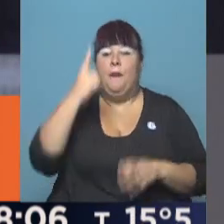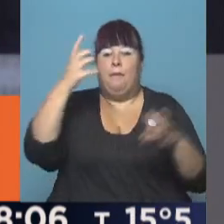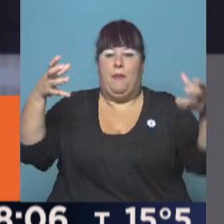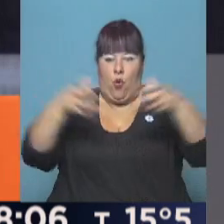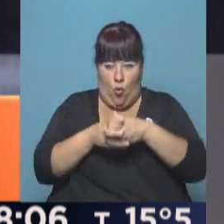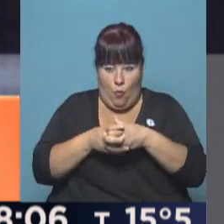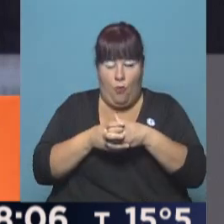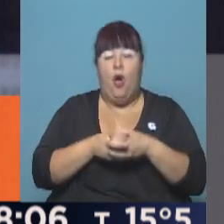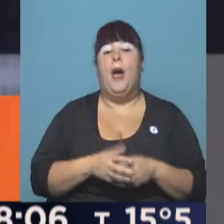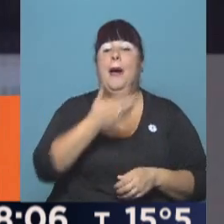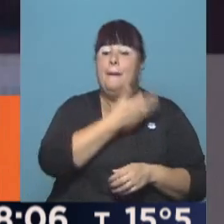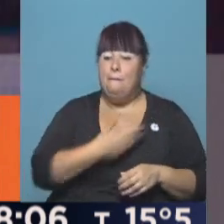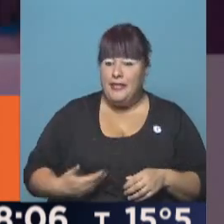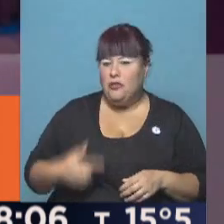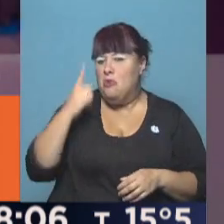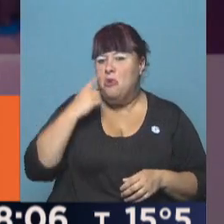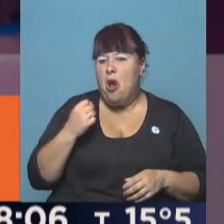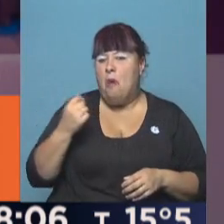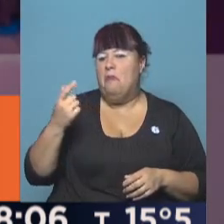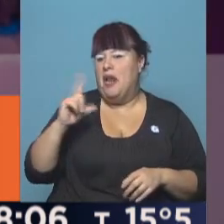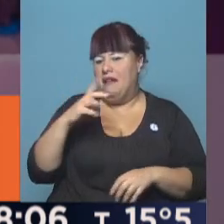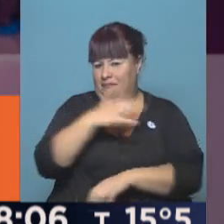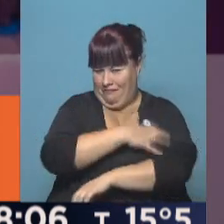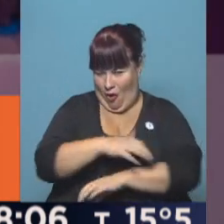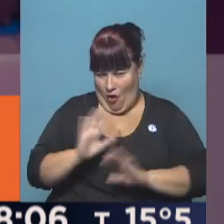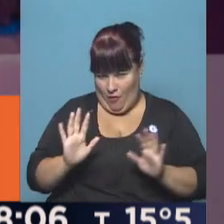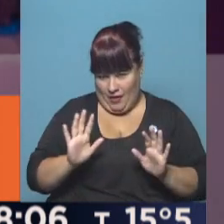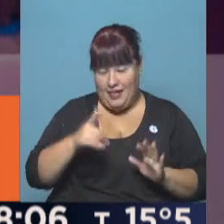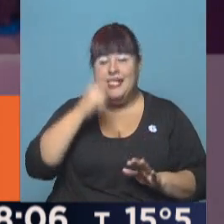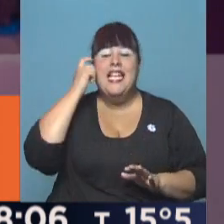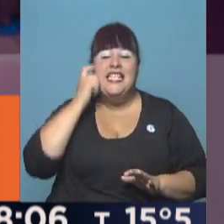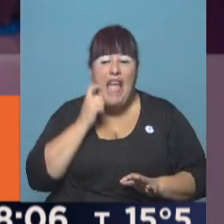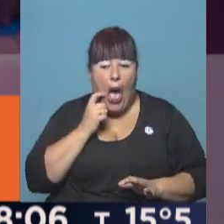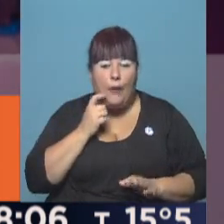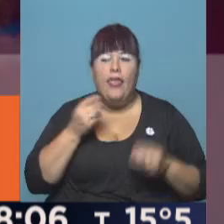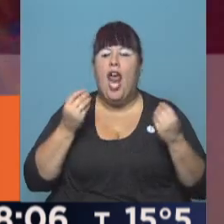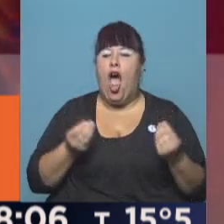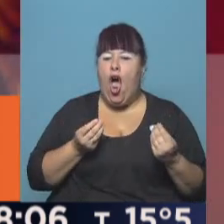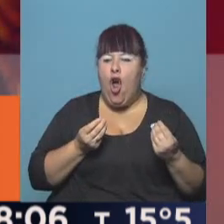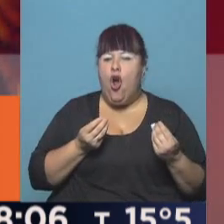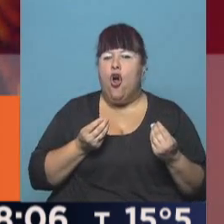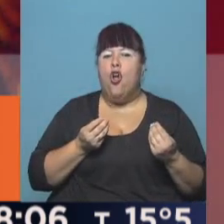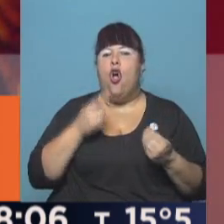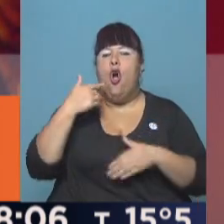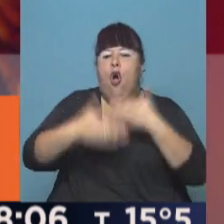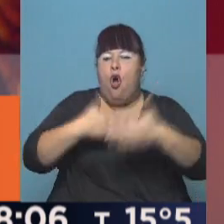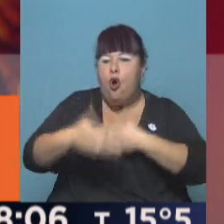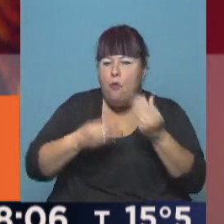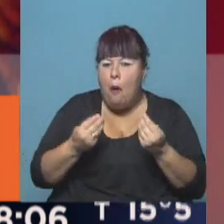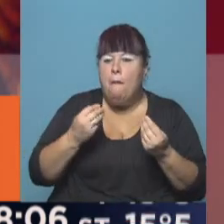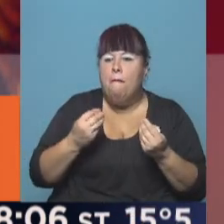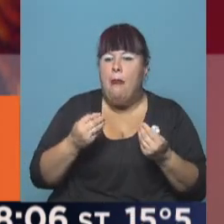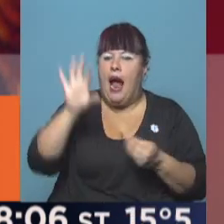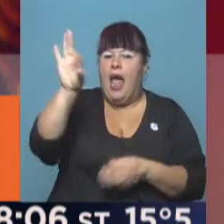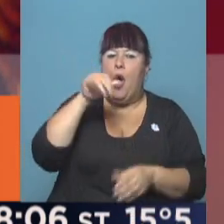junta. El presidente es un hombre sin fortuna, Saavedra. ¿Cómo ha hecho su carrera para que